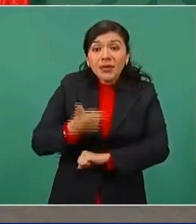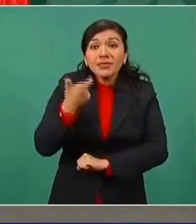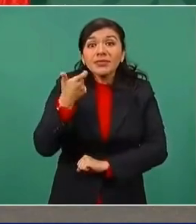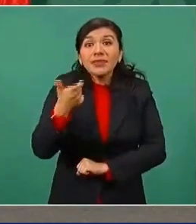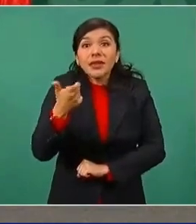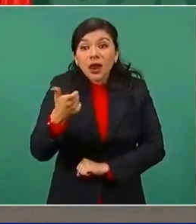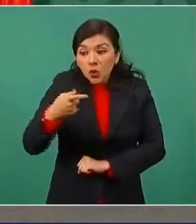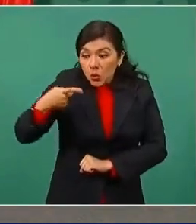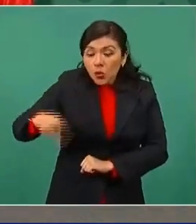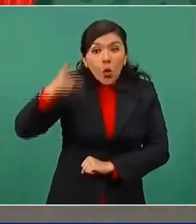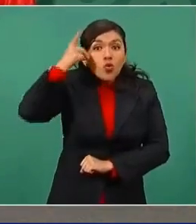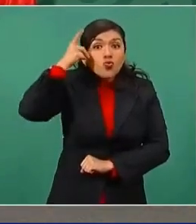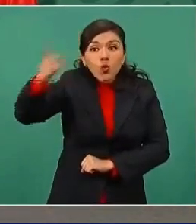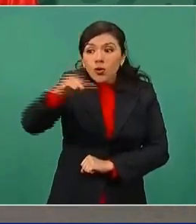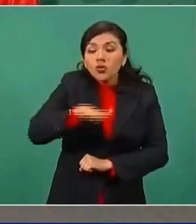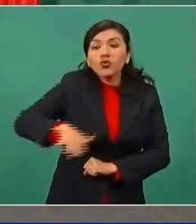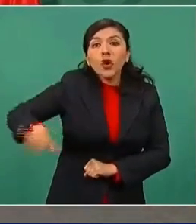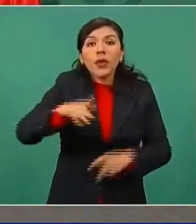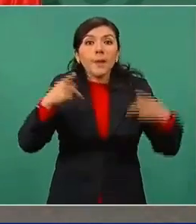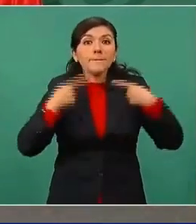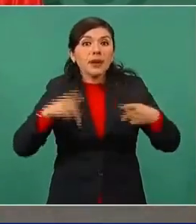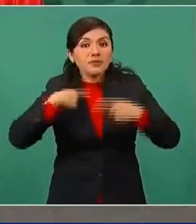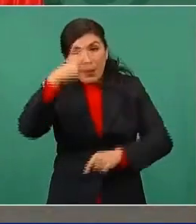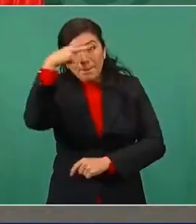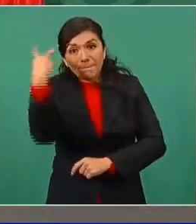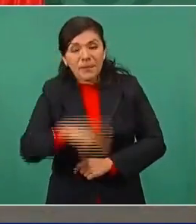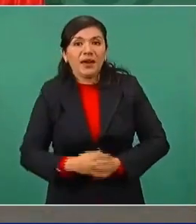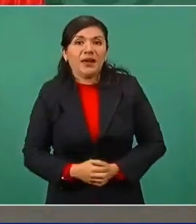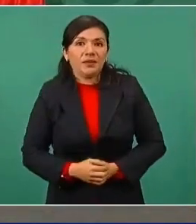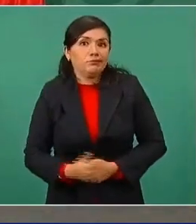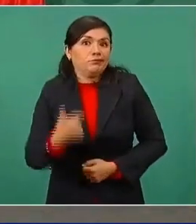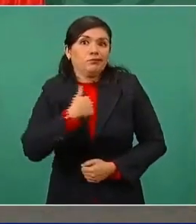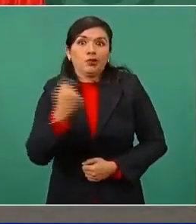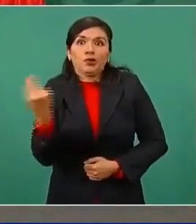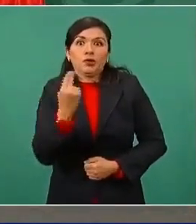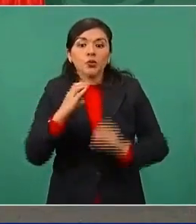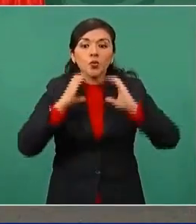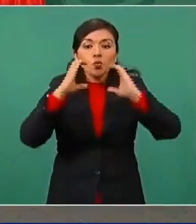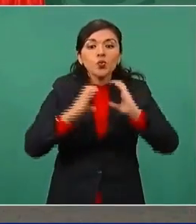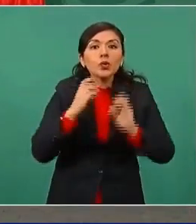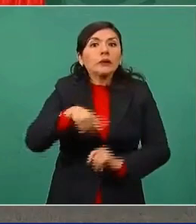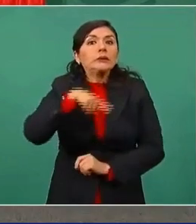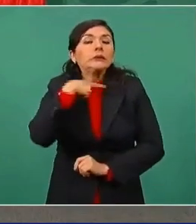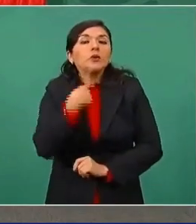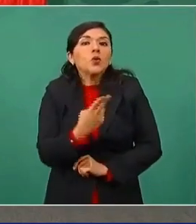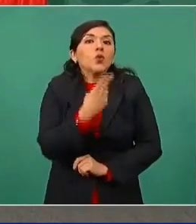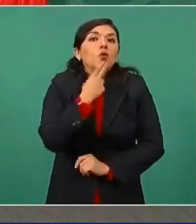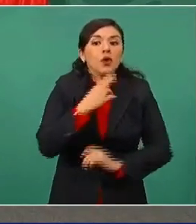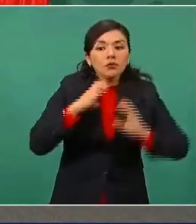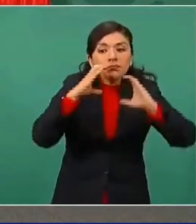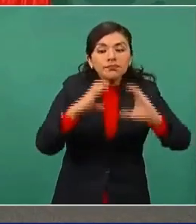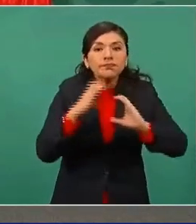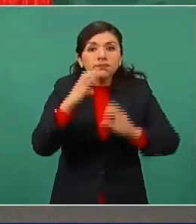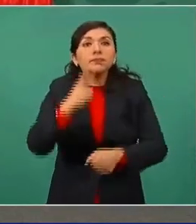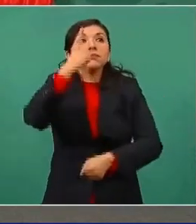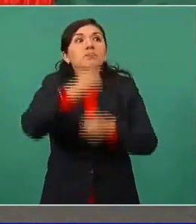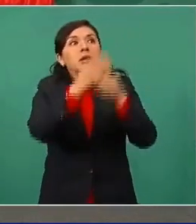mexicanos y tenemos que cuidarlo y tenemos que tener prioridades